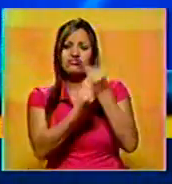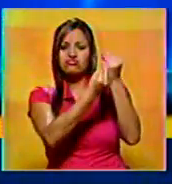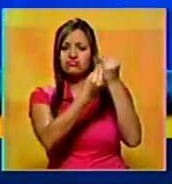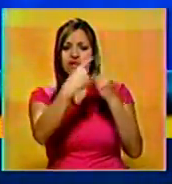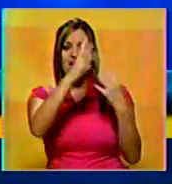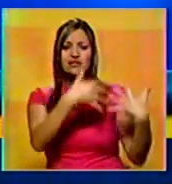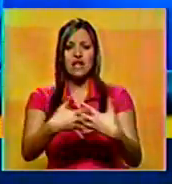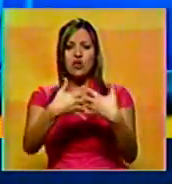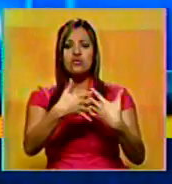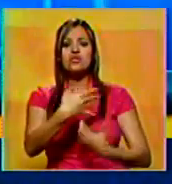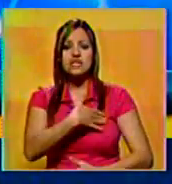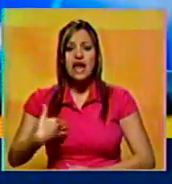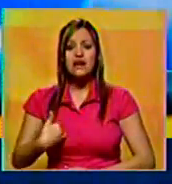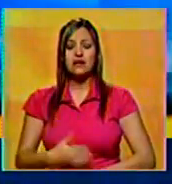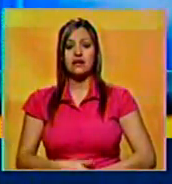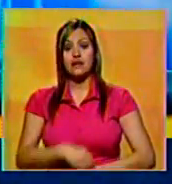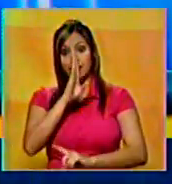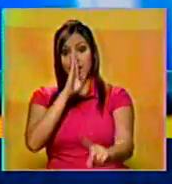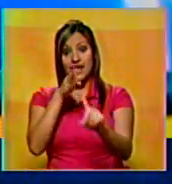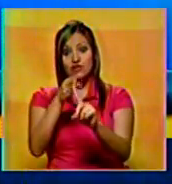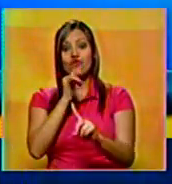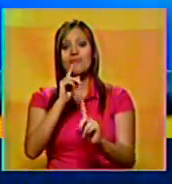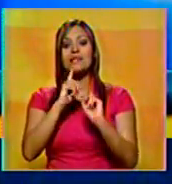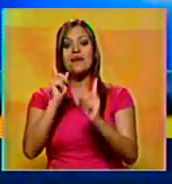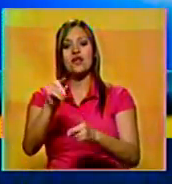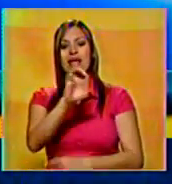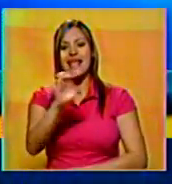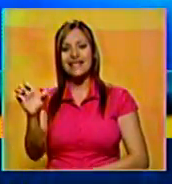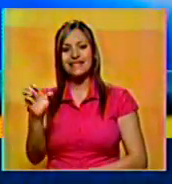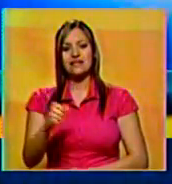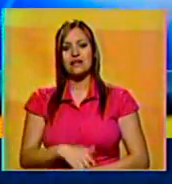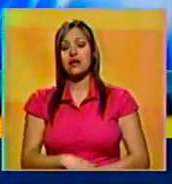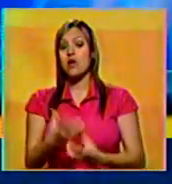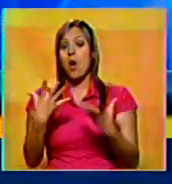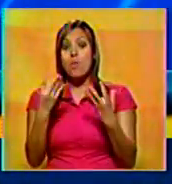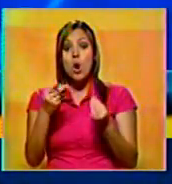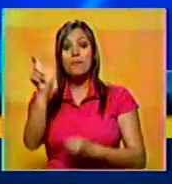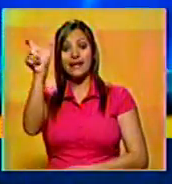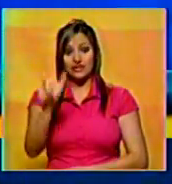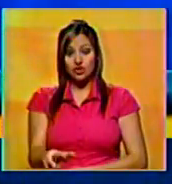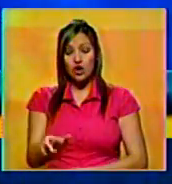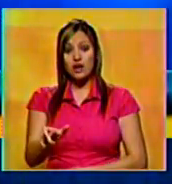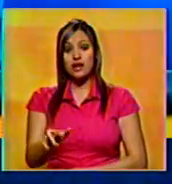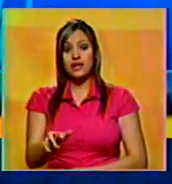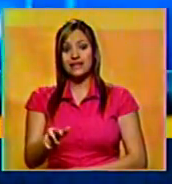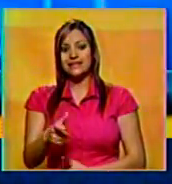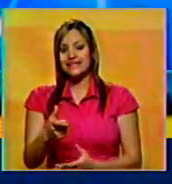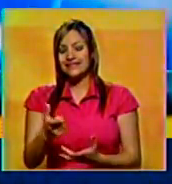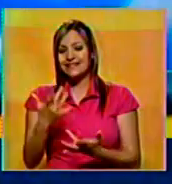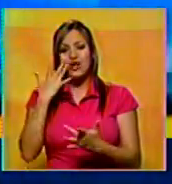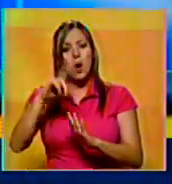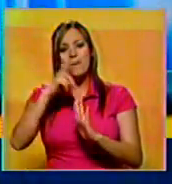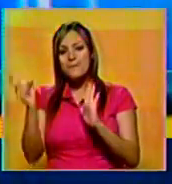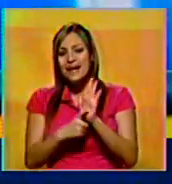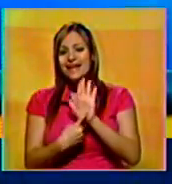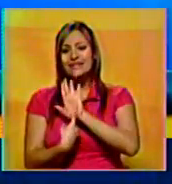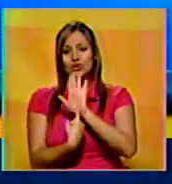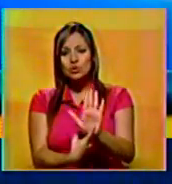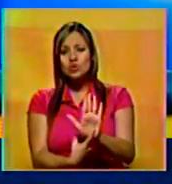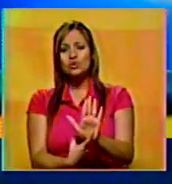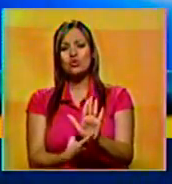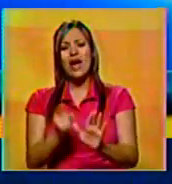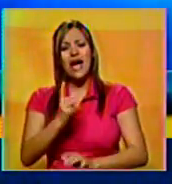que nos encontramos en vivo desde el Cementerio del Este con un gran despliegue para llevarle a Venezuela entera este momento